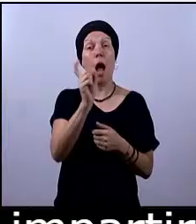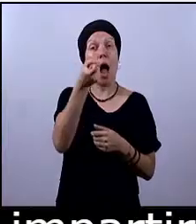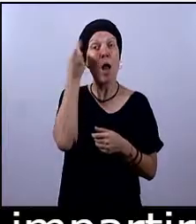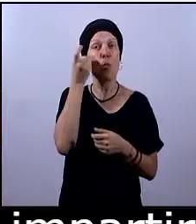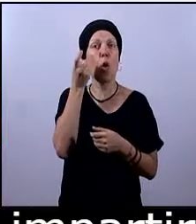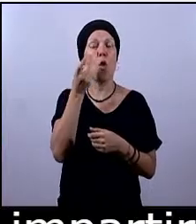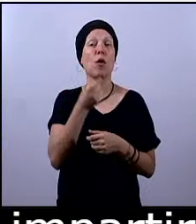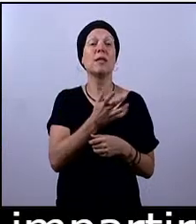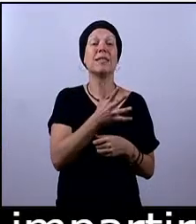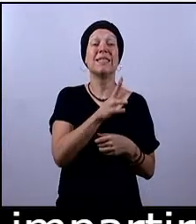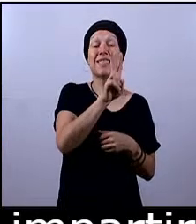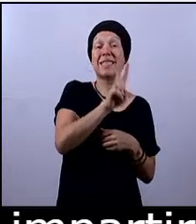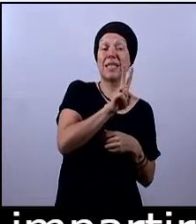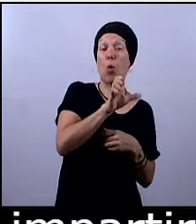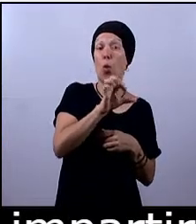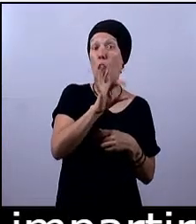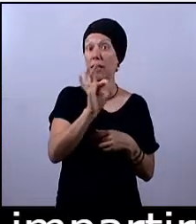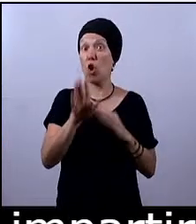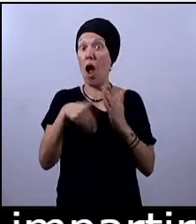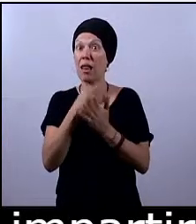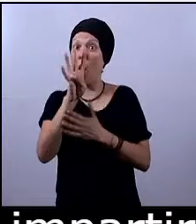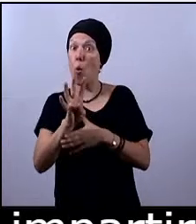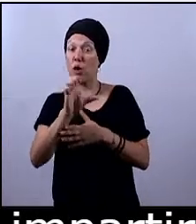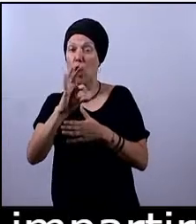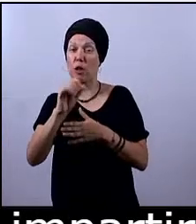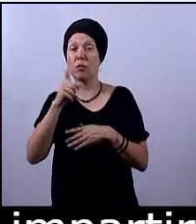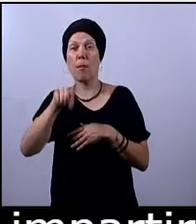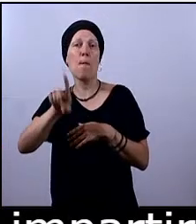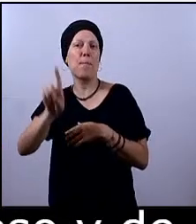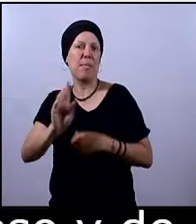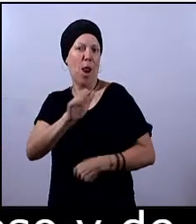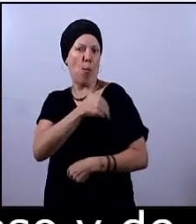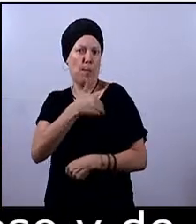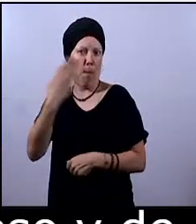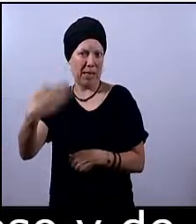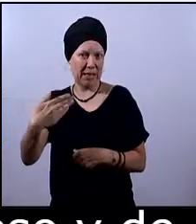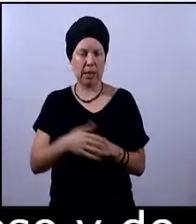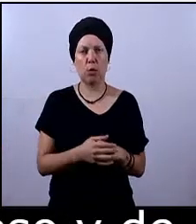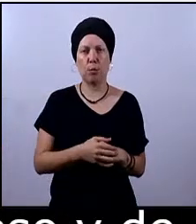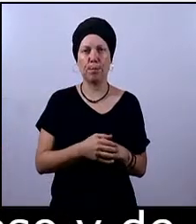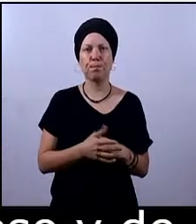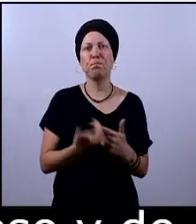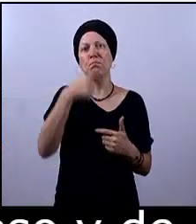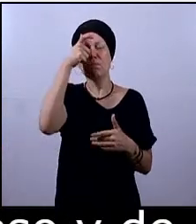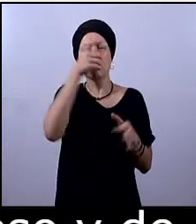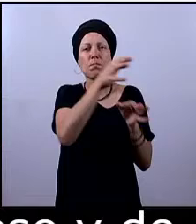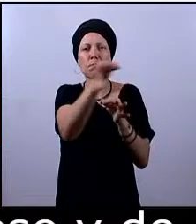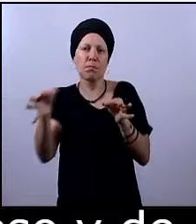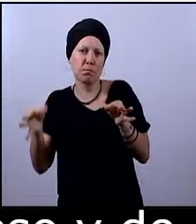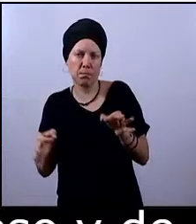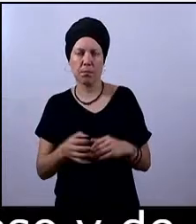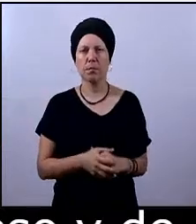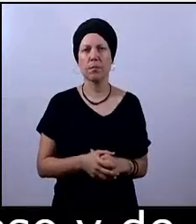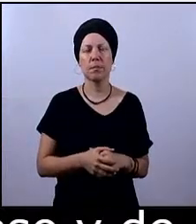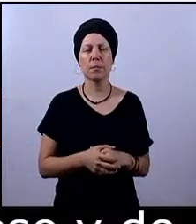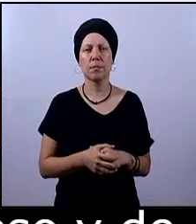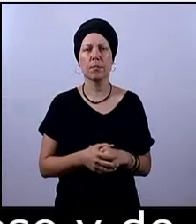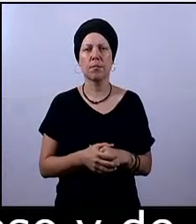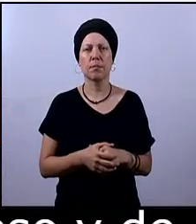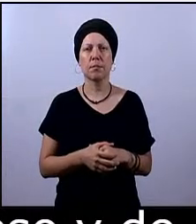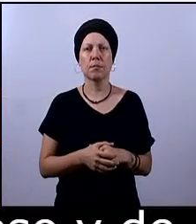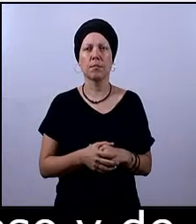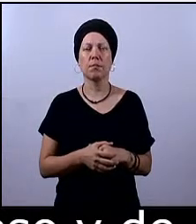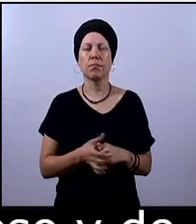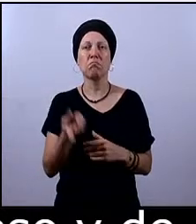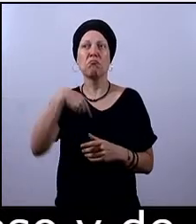de segundo a cuarto de la ESO y de primero de bachillerato en municipios rurales. ¿A cuántos